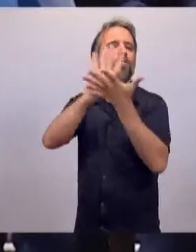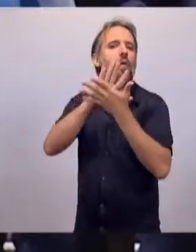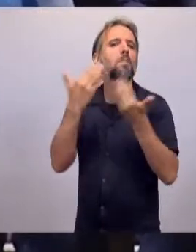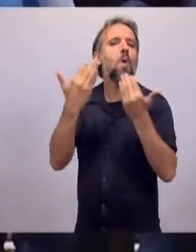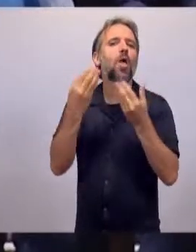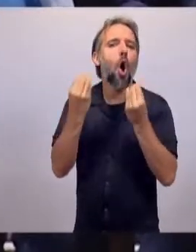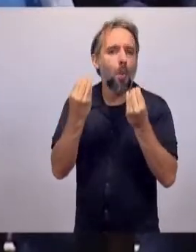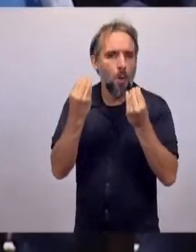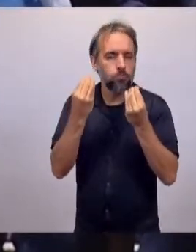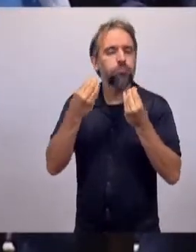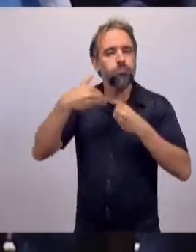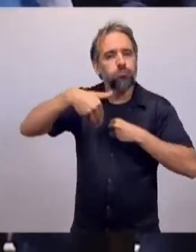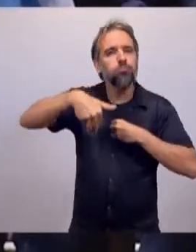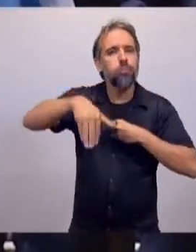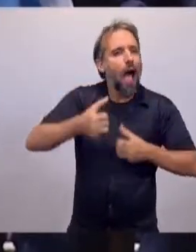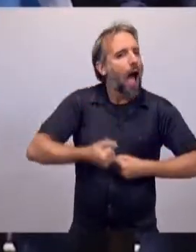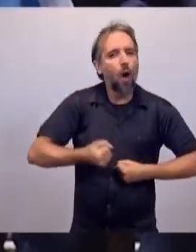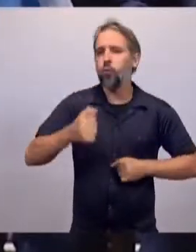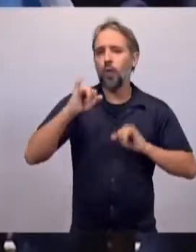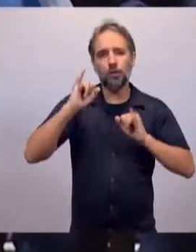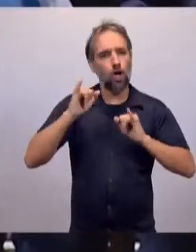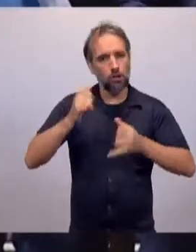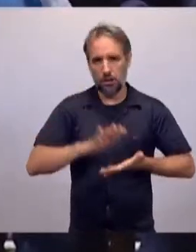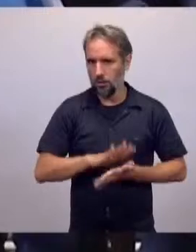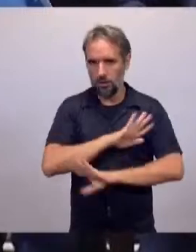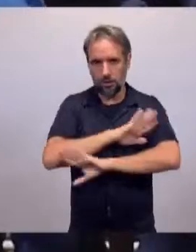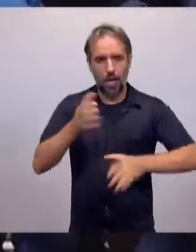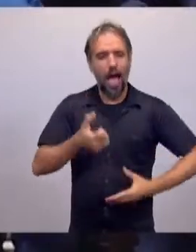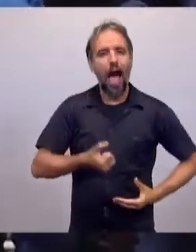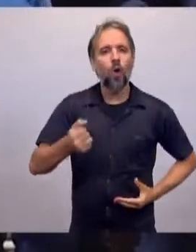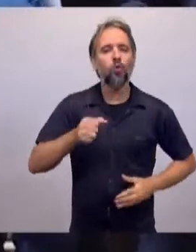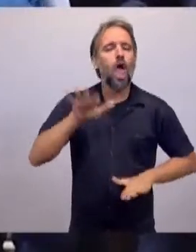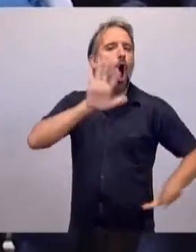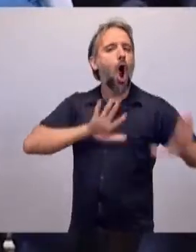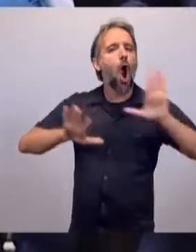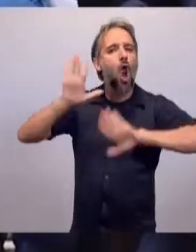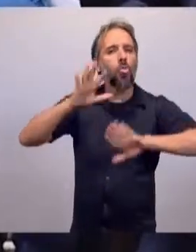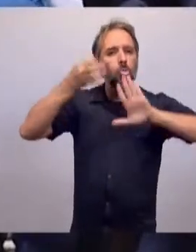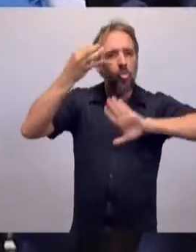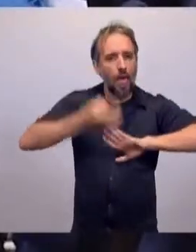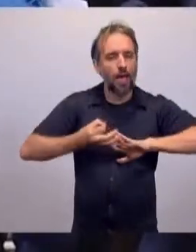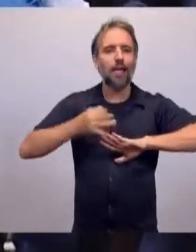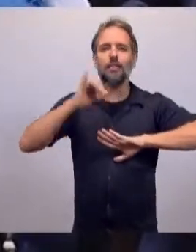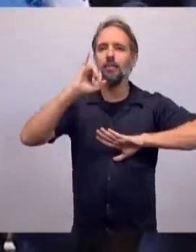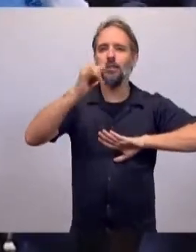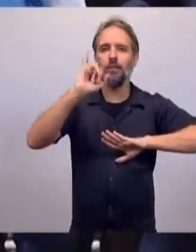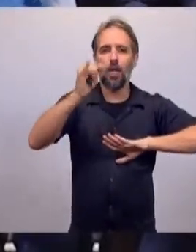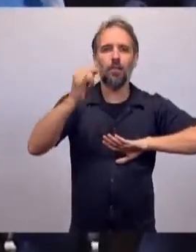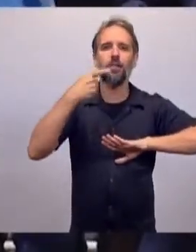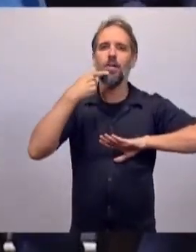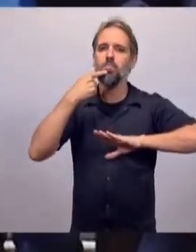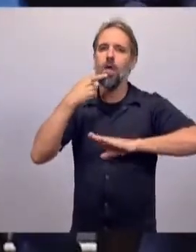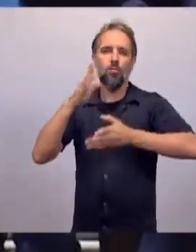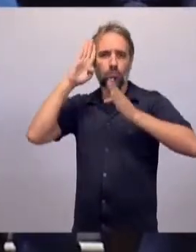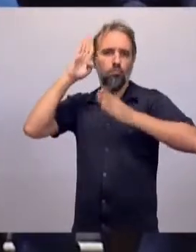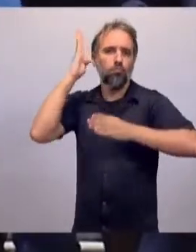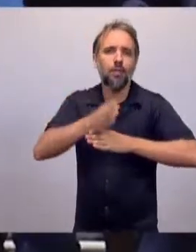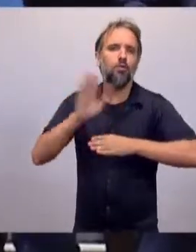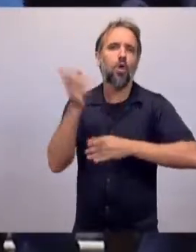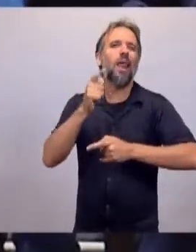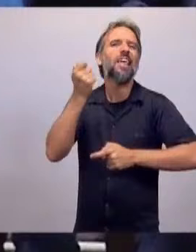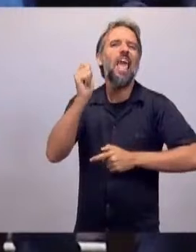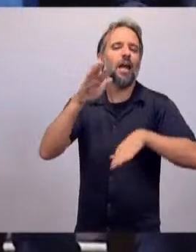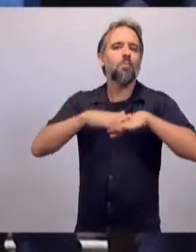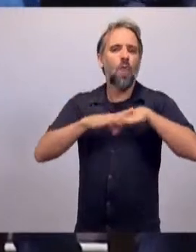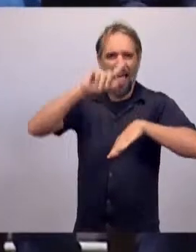posible es el ajuste, un ajuste ordenado y que caiga con toda su fuerza sobre el Estado